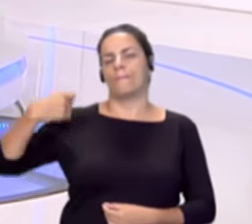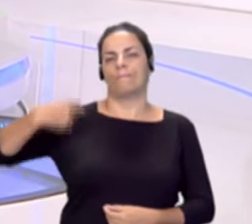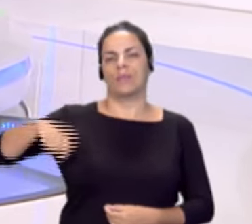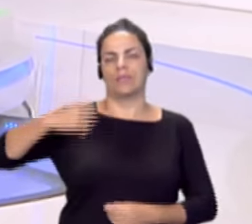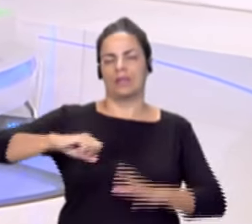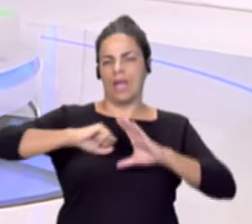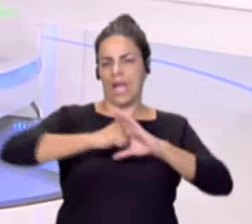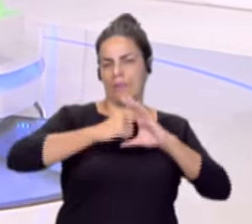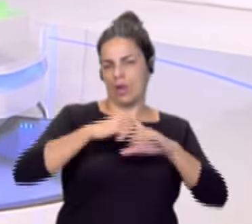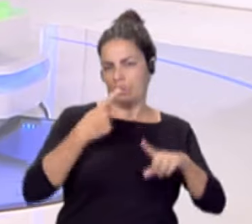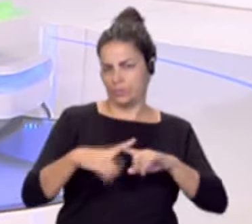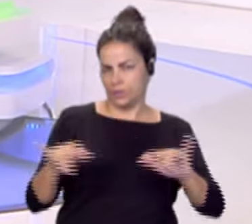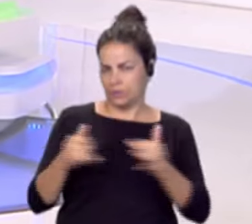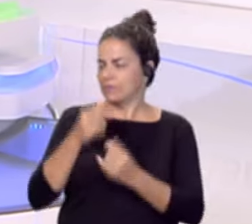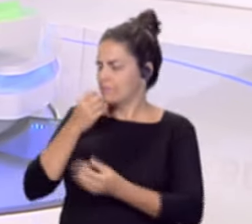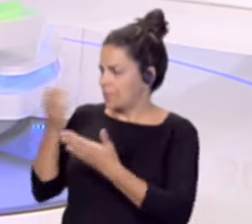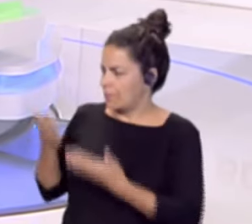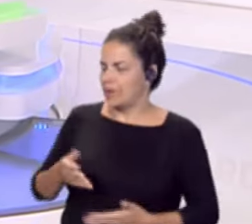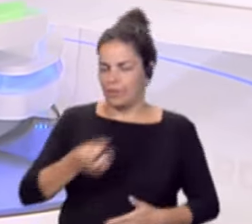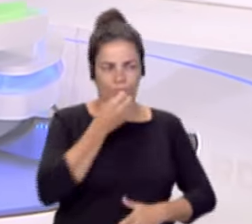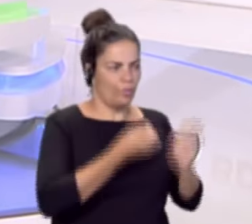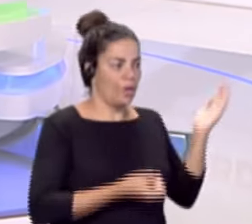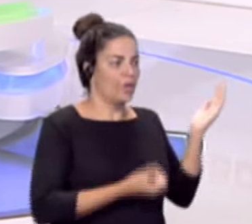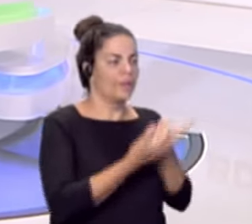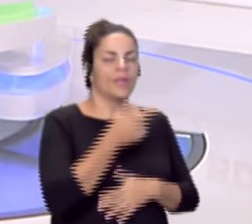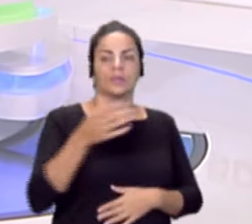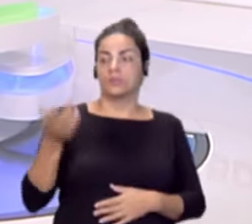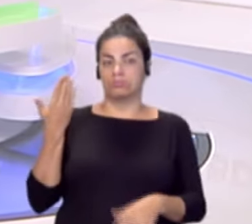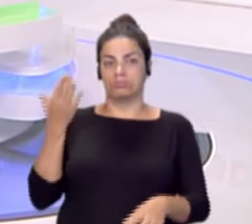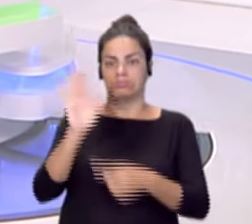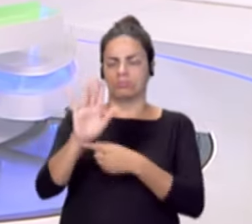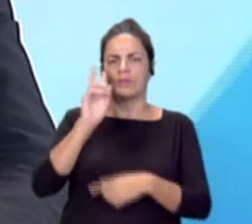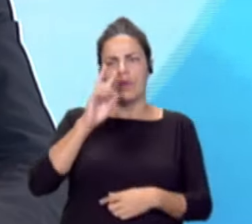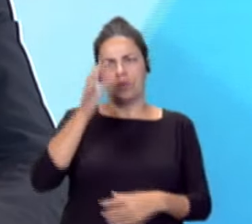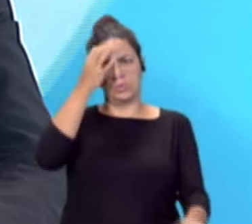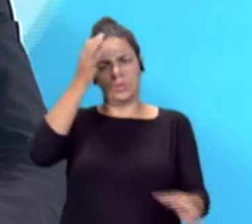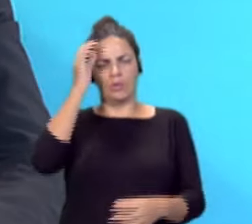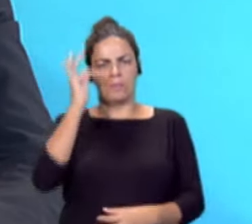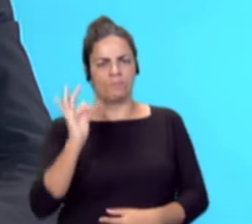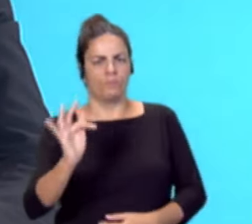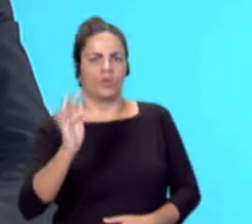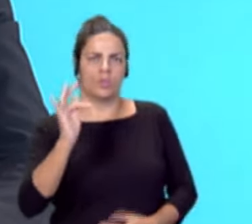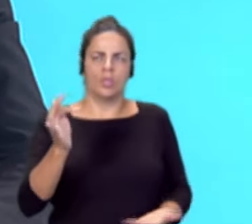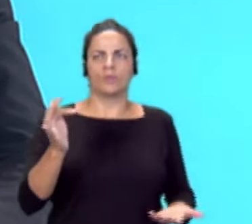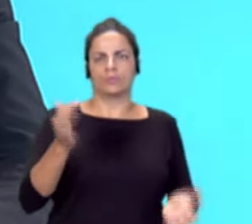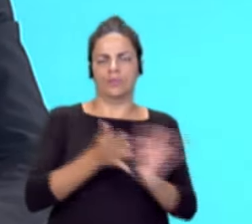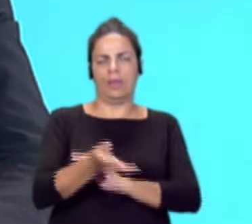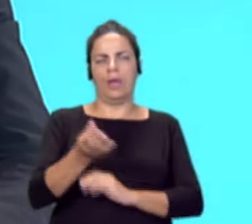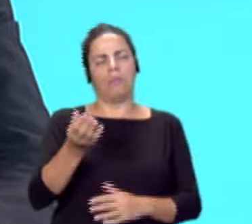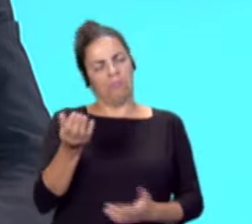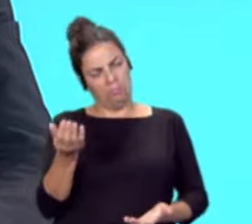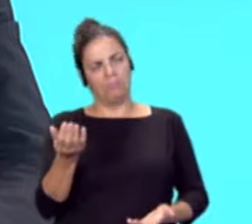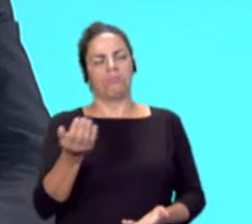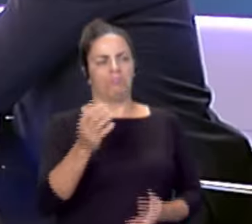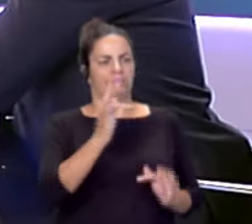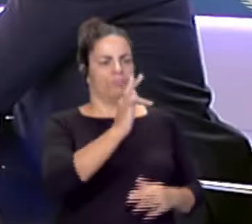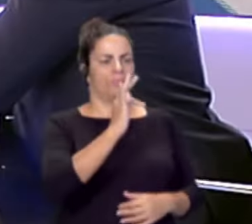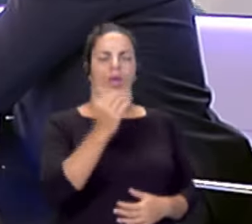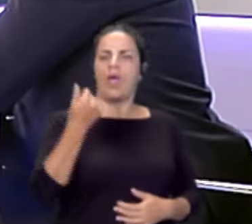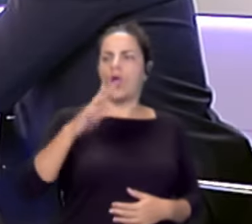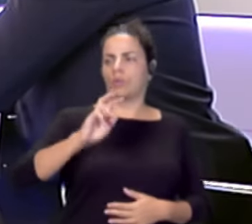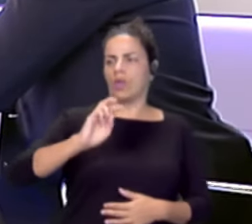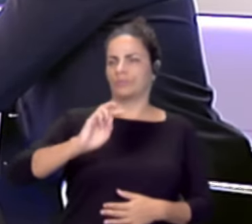datos positivos, mostraban en la presentación de estos números un cierto optimismo, ¿no? Pese a otros factores que